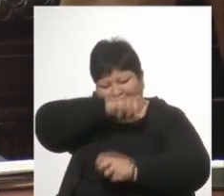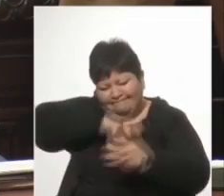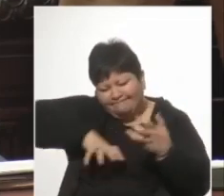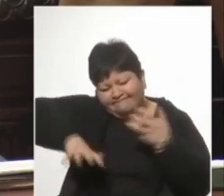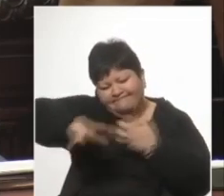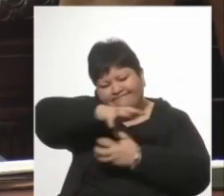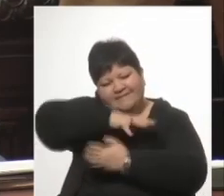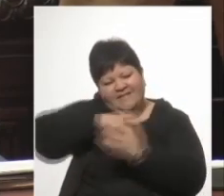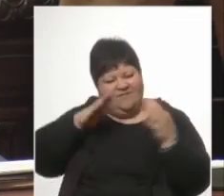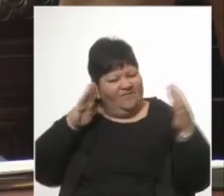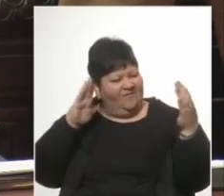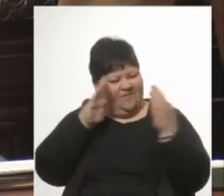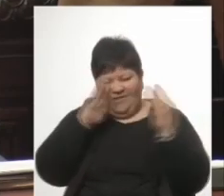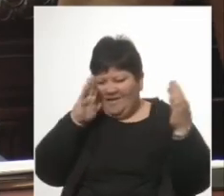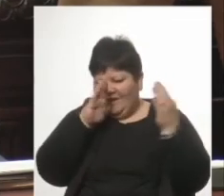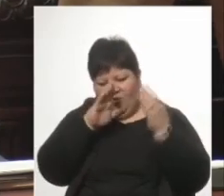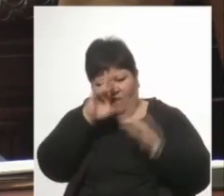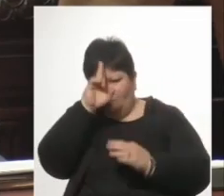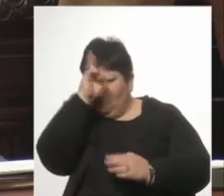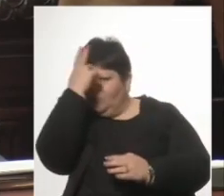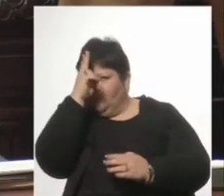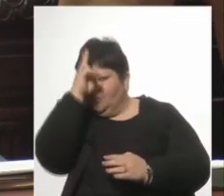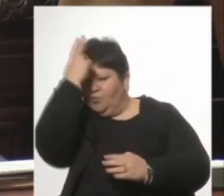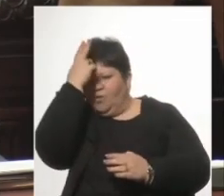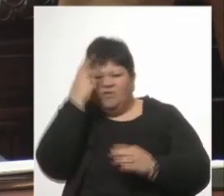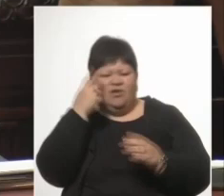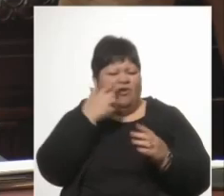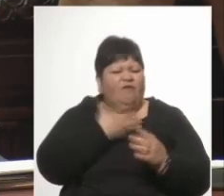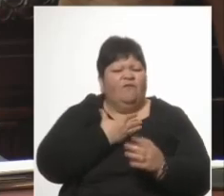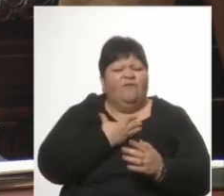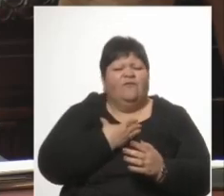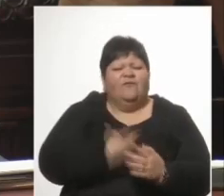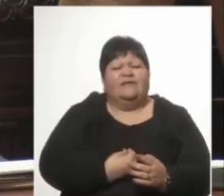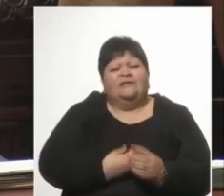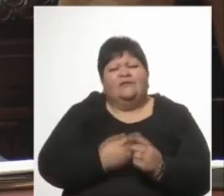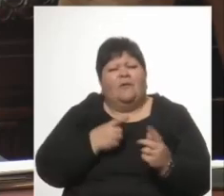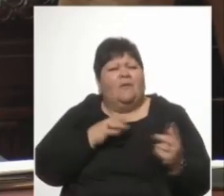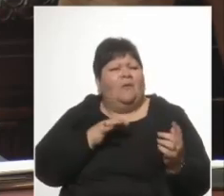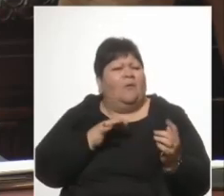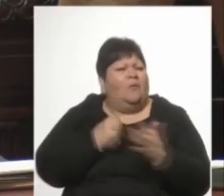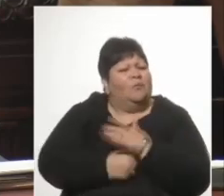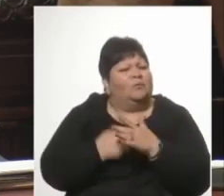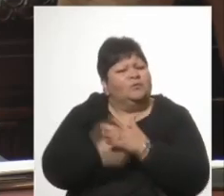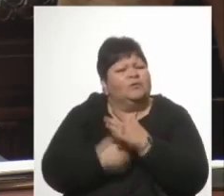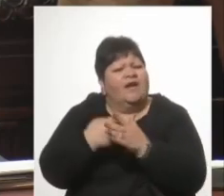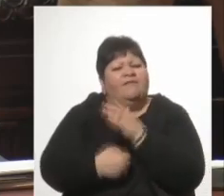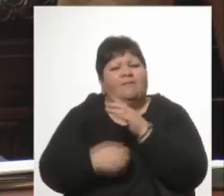uruguayos, convencidos de que peleaban por un mundo mejor,